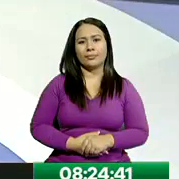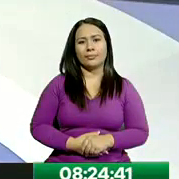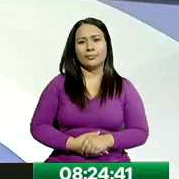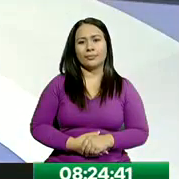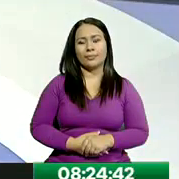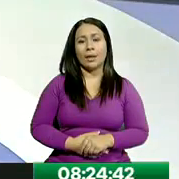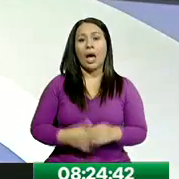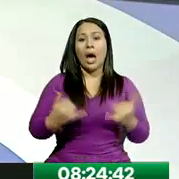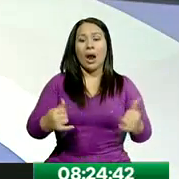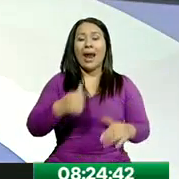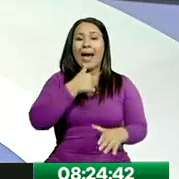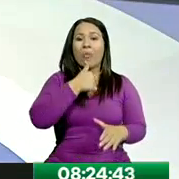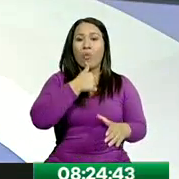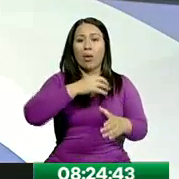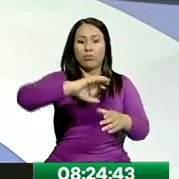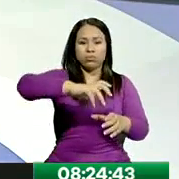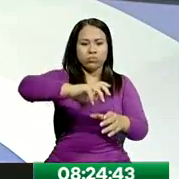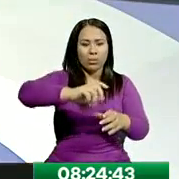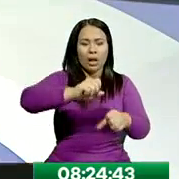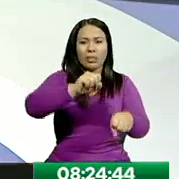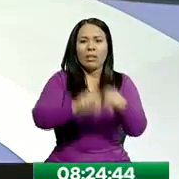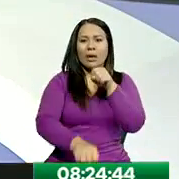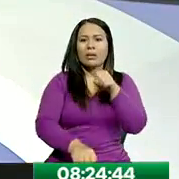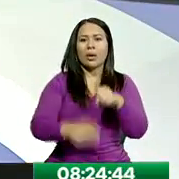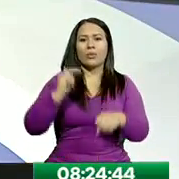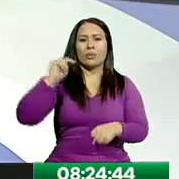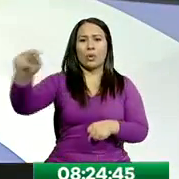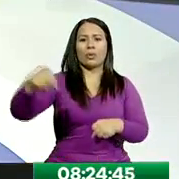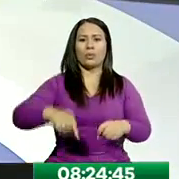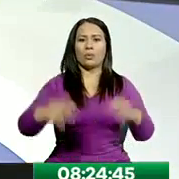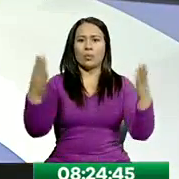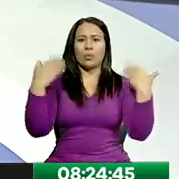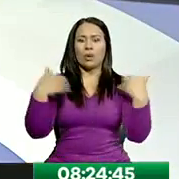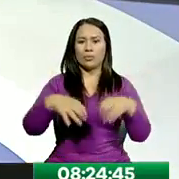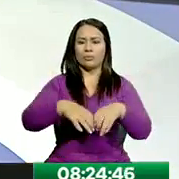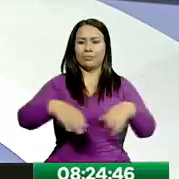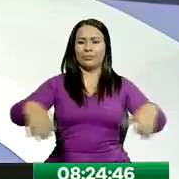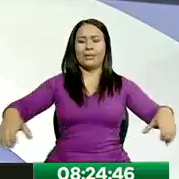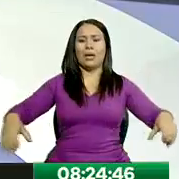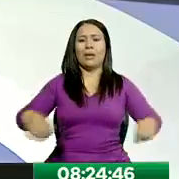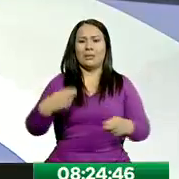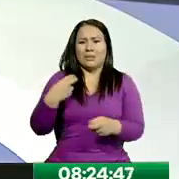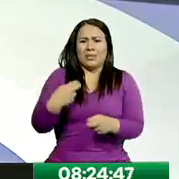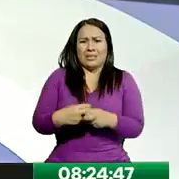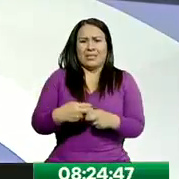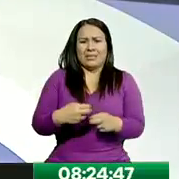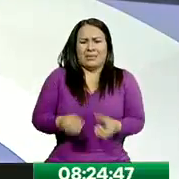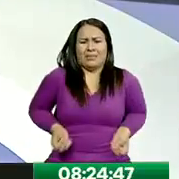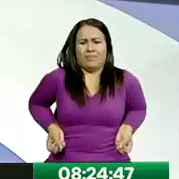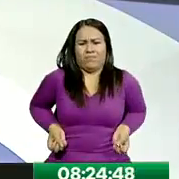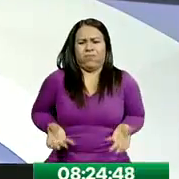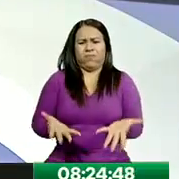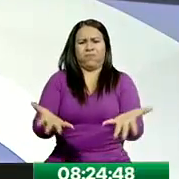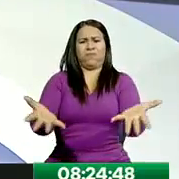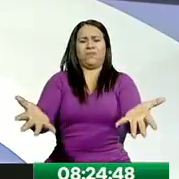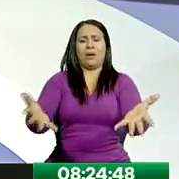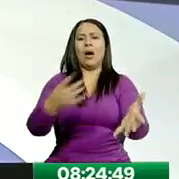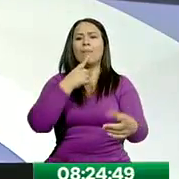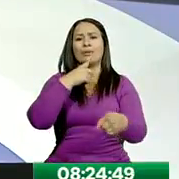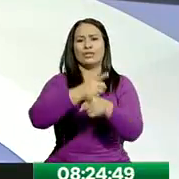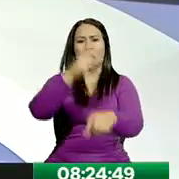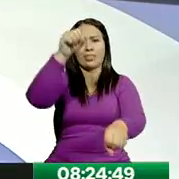gran fuga de agua se registró esta madrugada en el norte de Guayaquil. La fuerza de la, con la que sale el agua